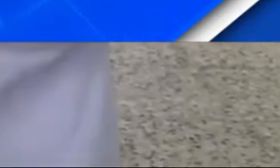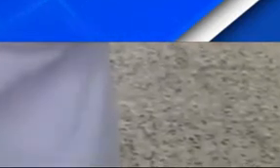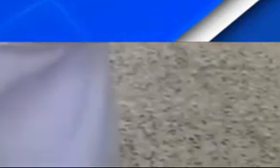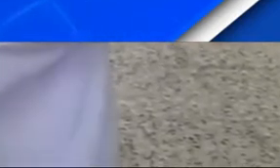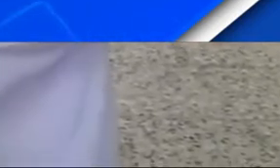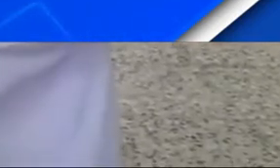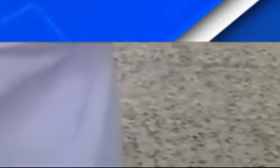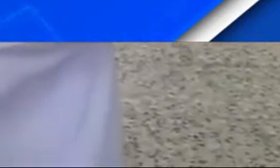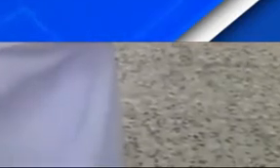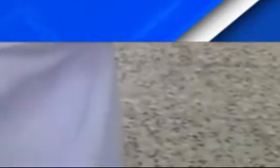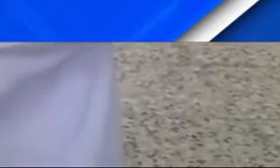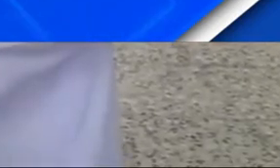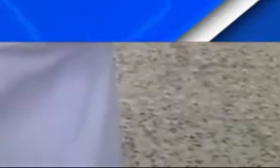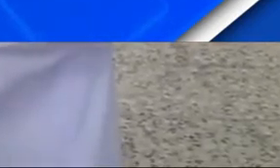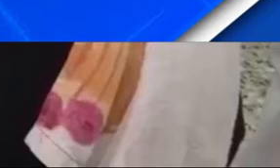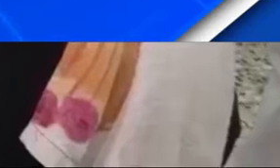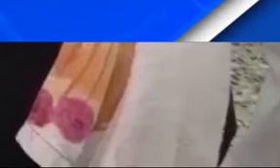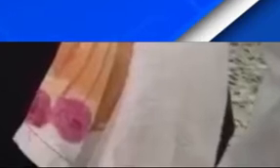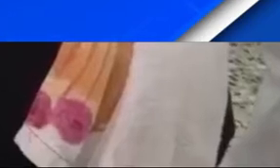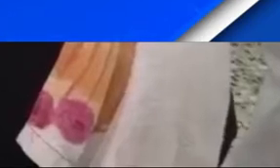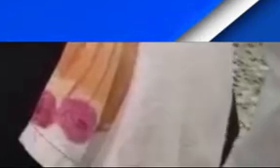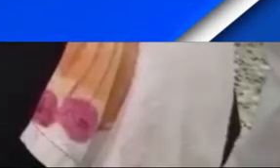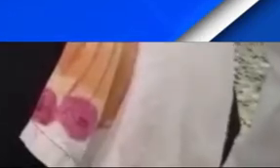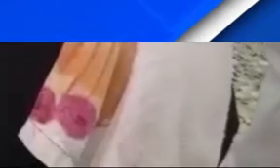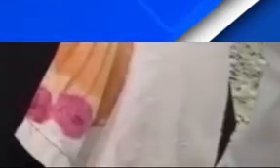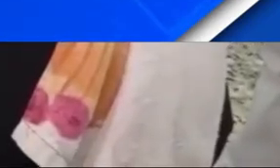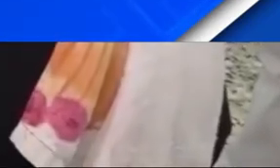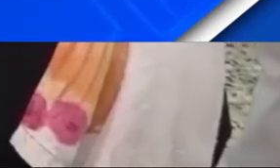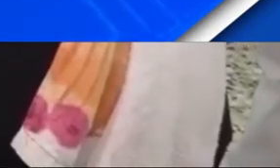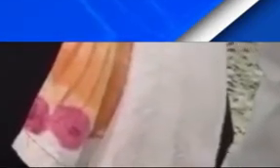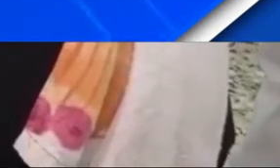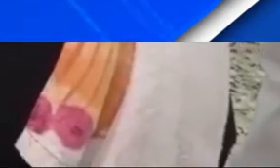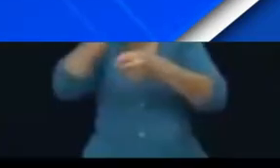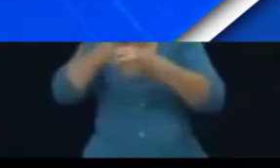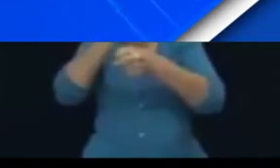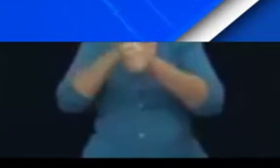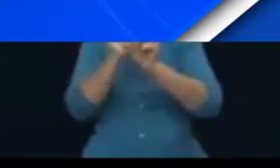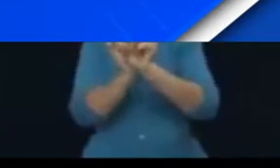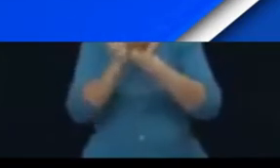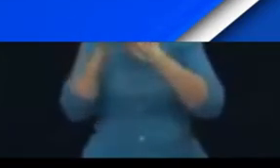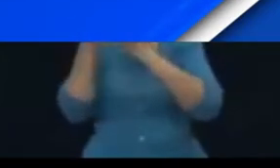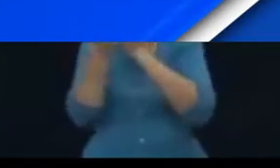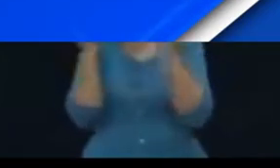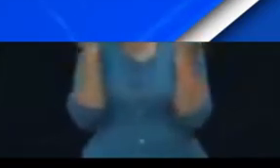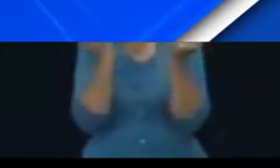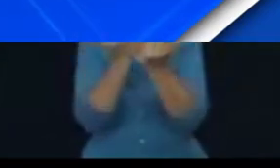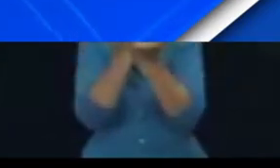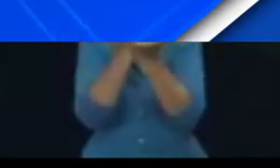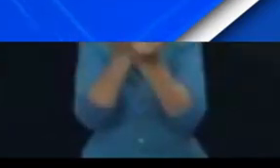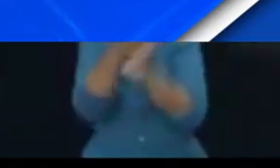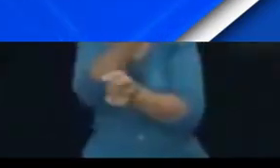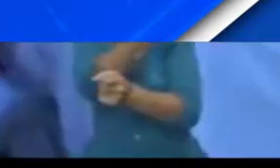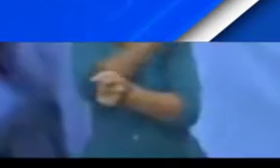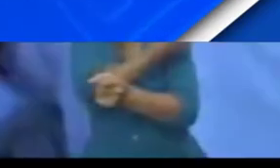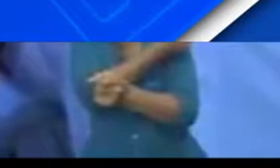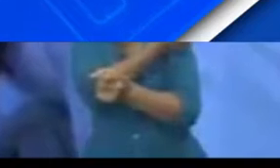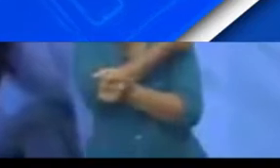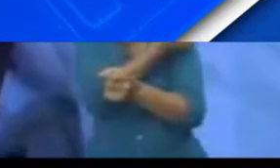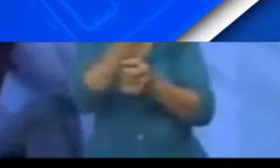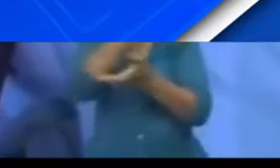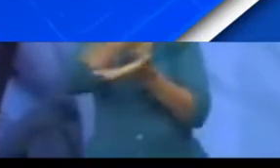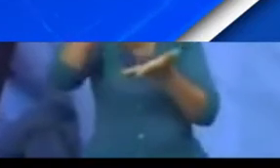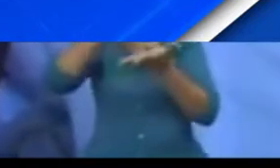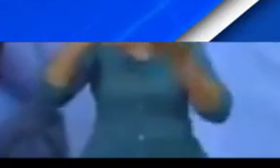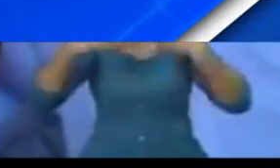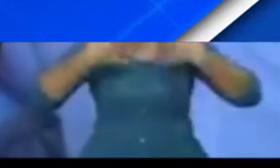actualmente en el país importante tenemos diferentes estrategias de vacunación y con la comida ha sido similar la vacunación desde las unidades de